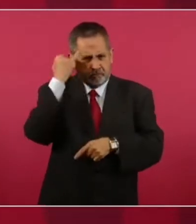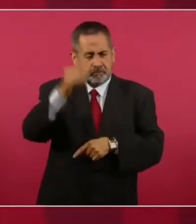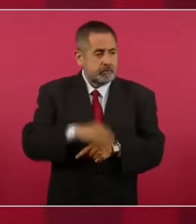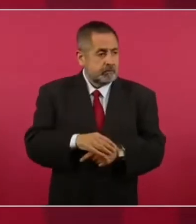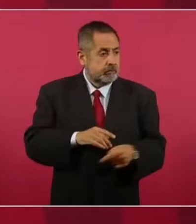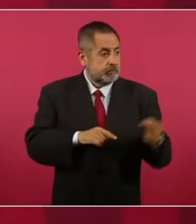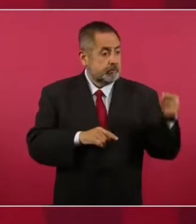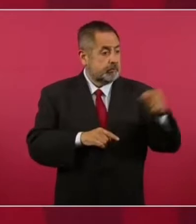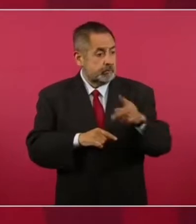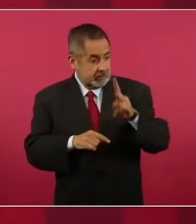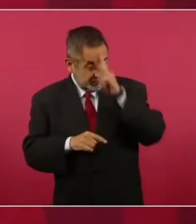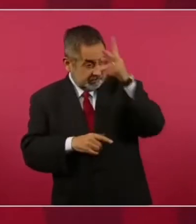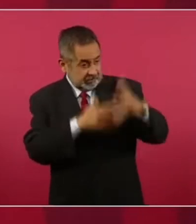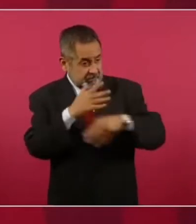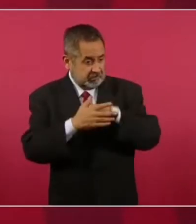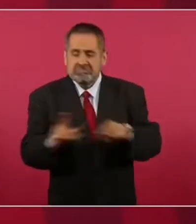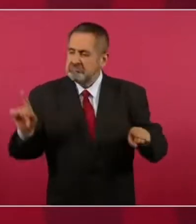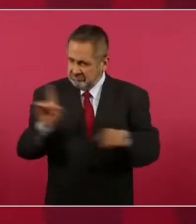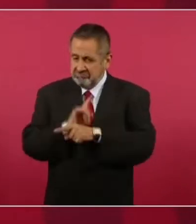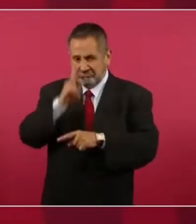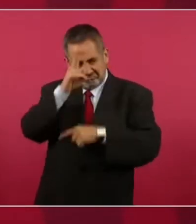responder a la violencia con la violencia,